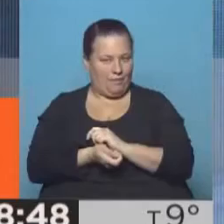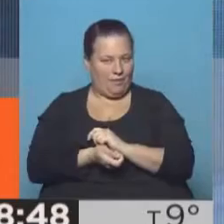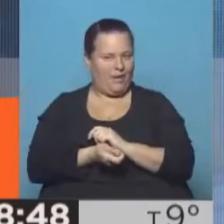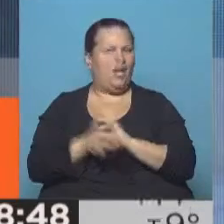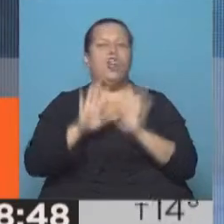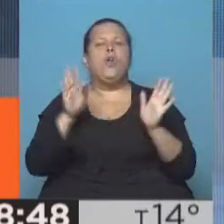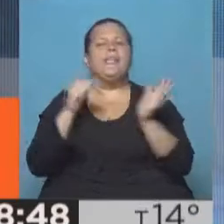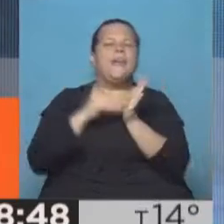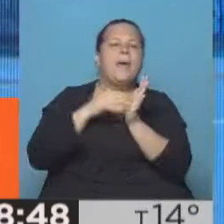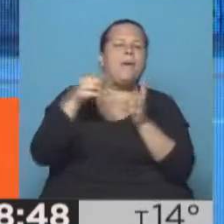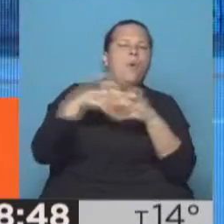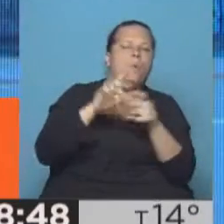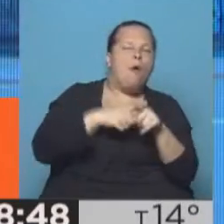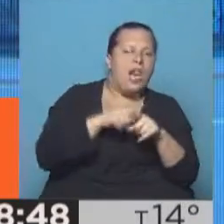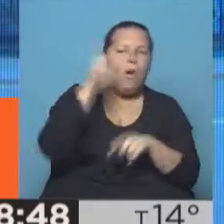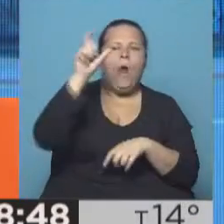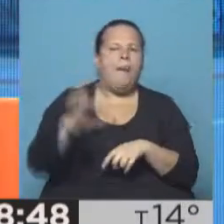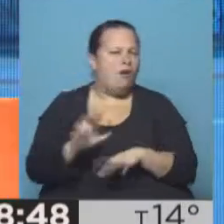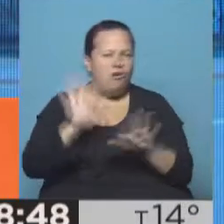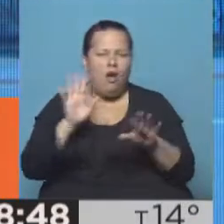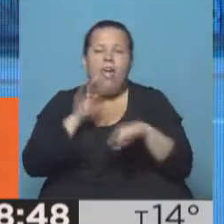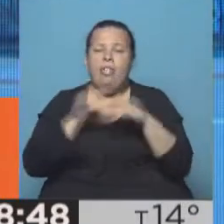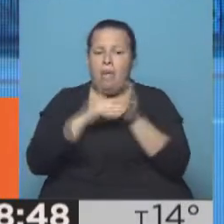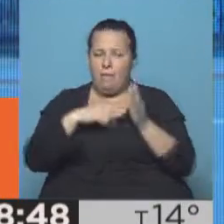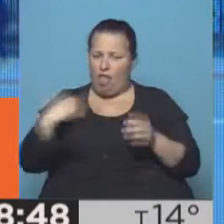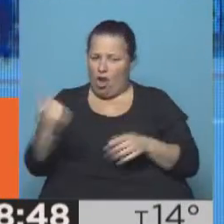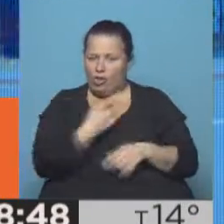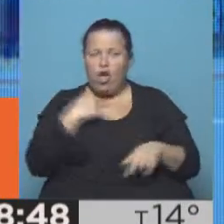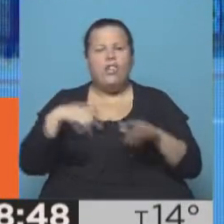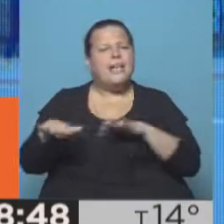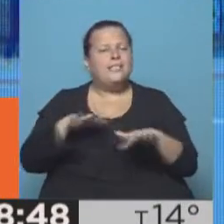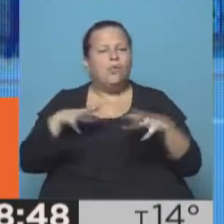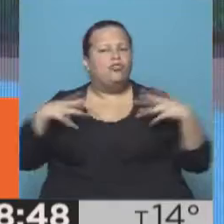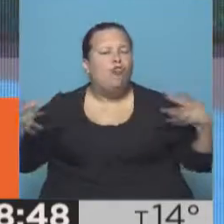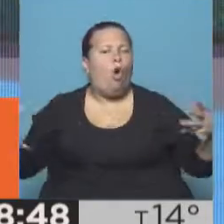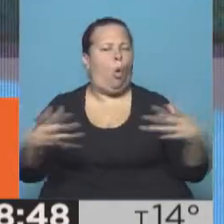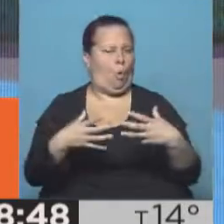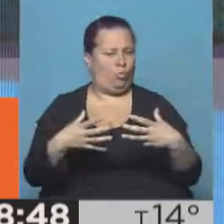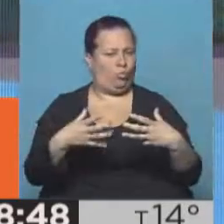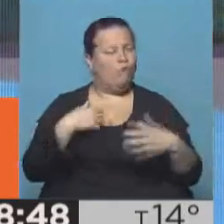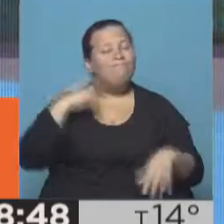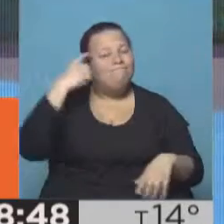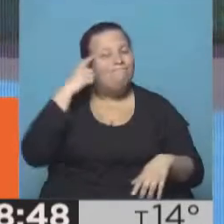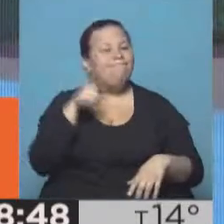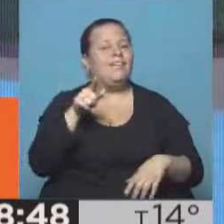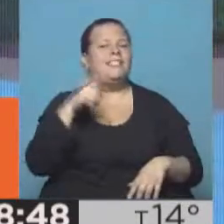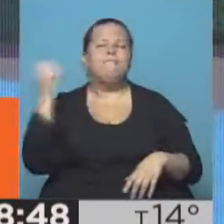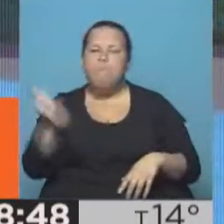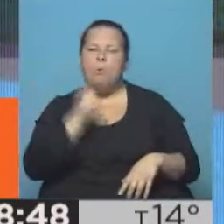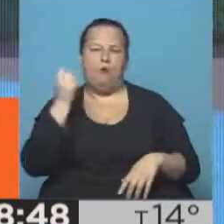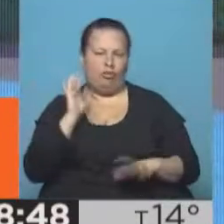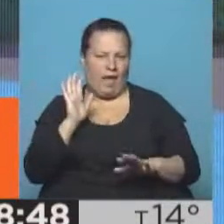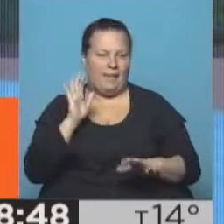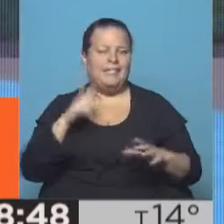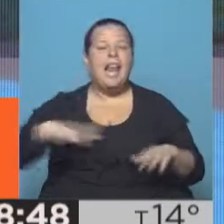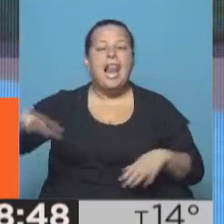Que ya no depende de un partido, de una persona, son circunstancias colectivas que yo creo que es muy importante